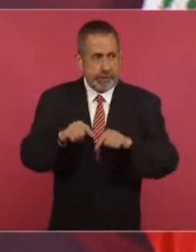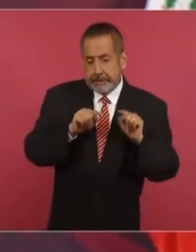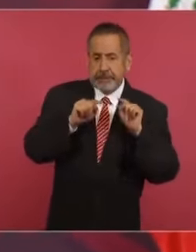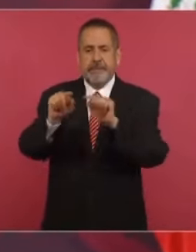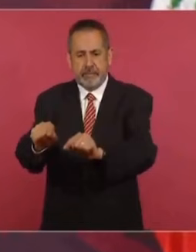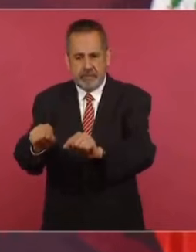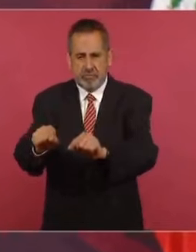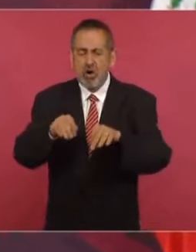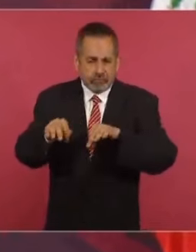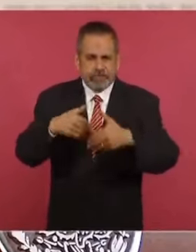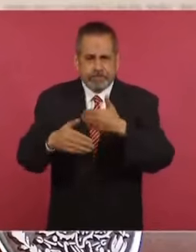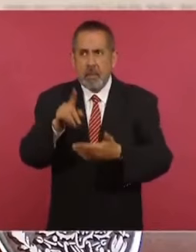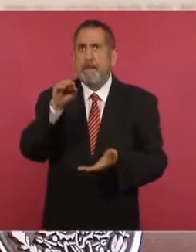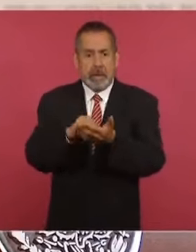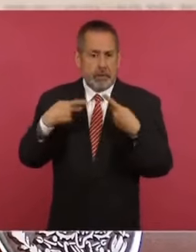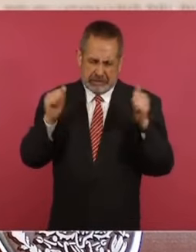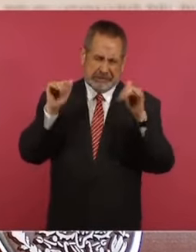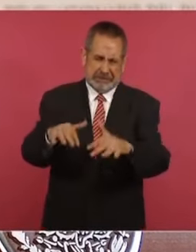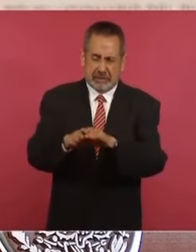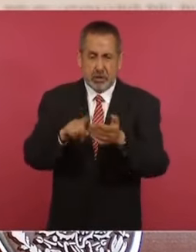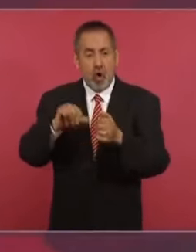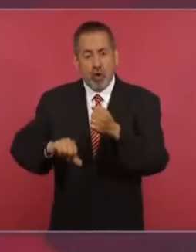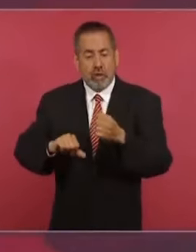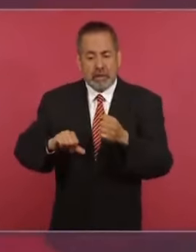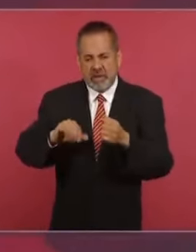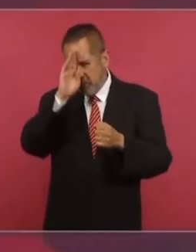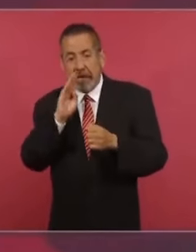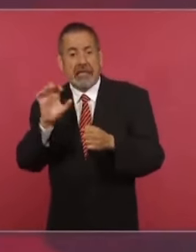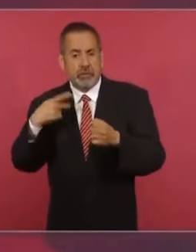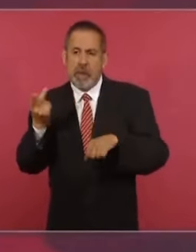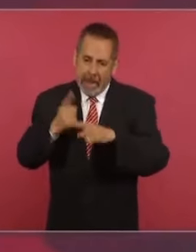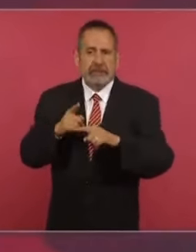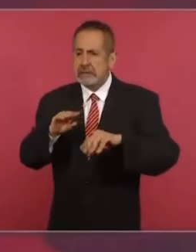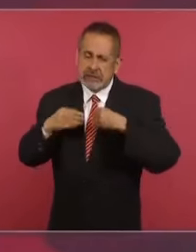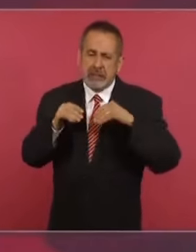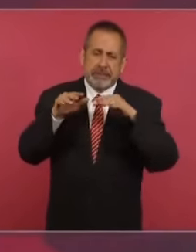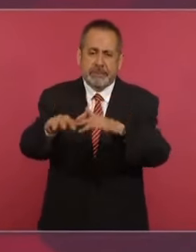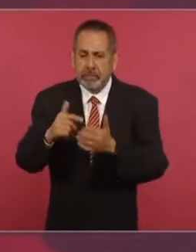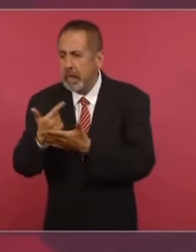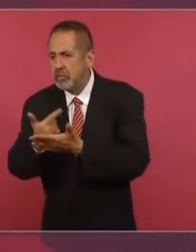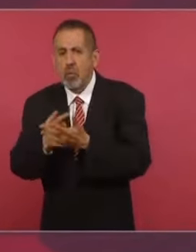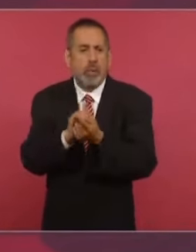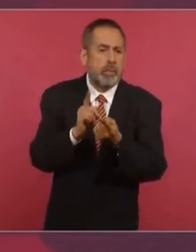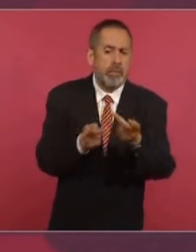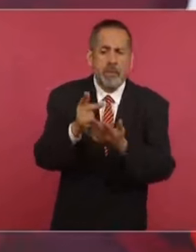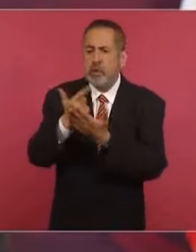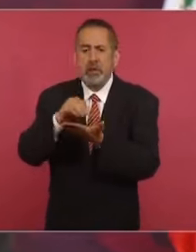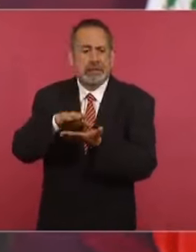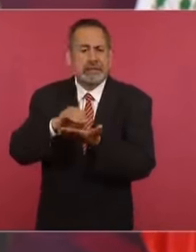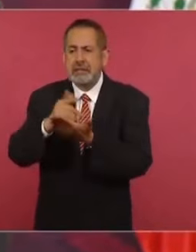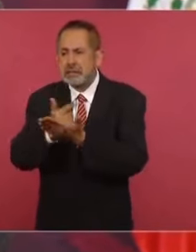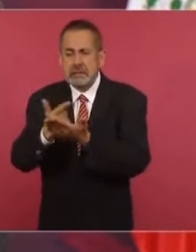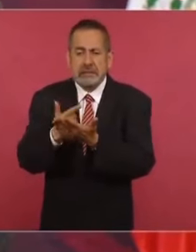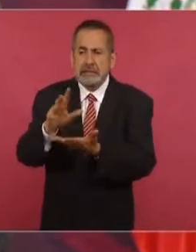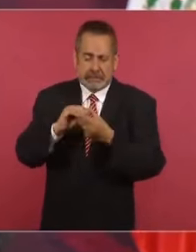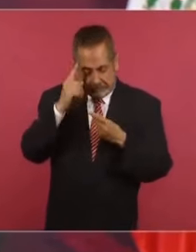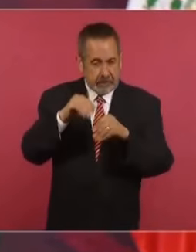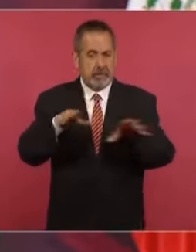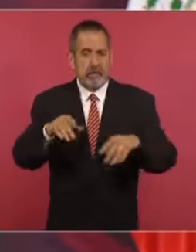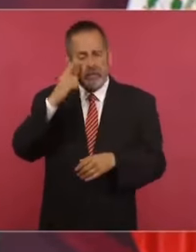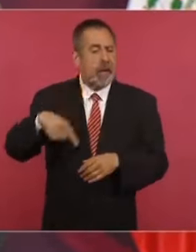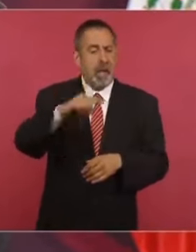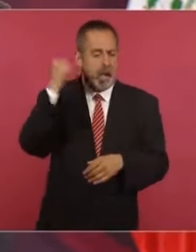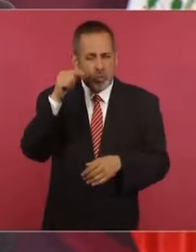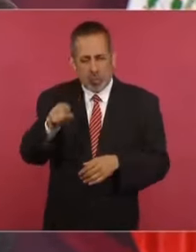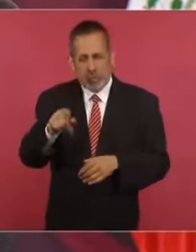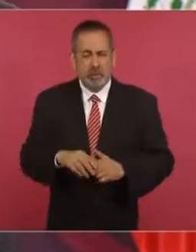estar hoy mismo 1,000, porque a mediodía salen 500 más, para hacer un censo. Esto para informar a la gente de